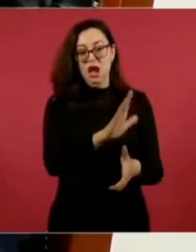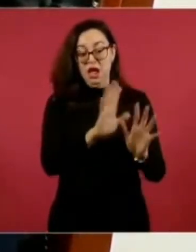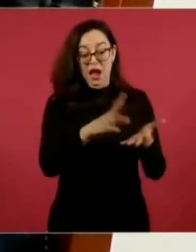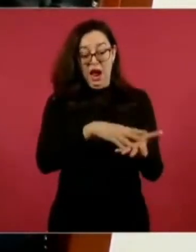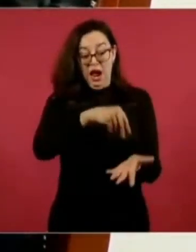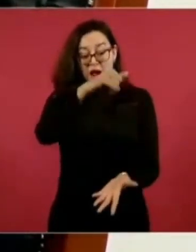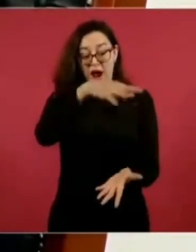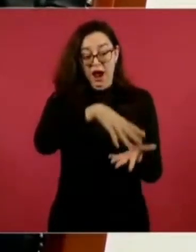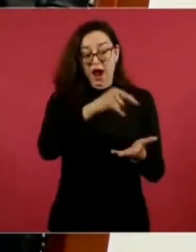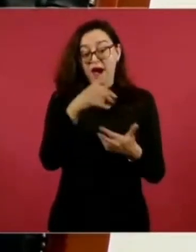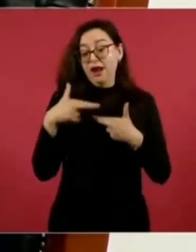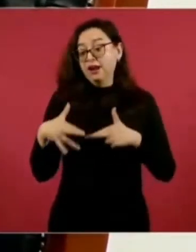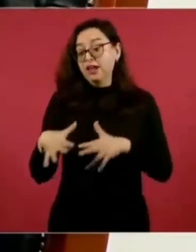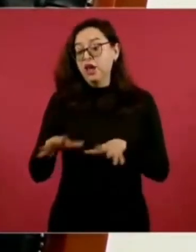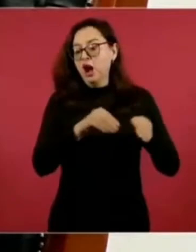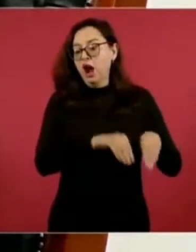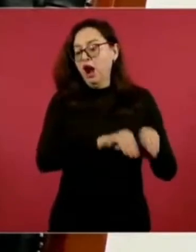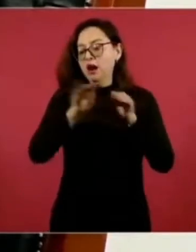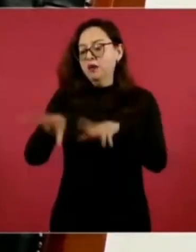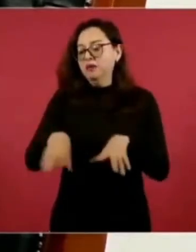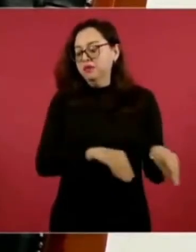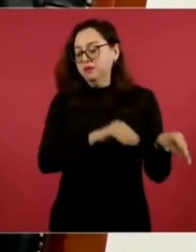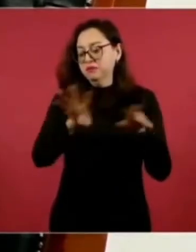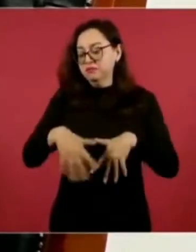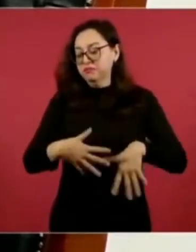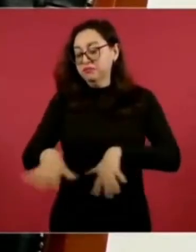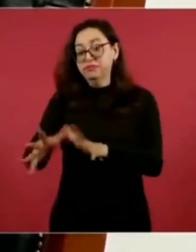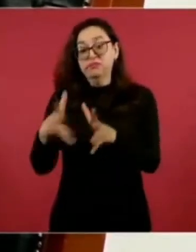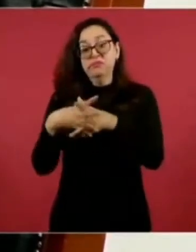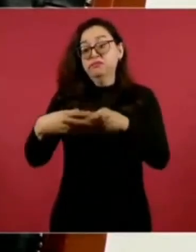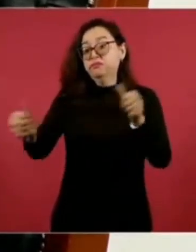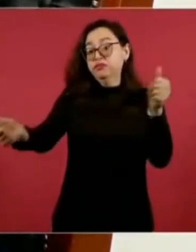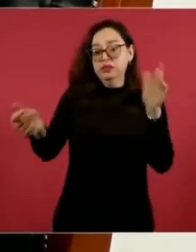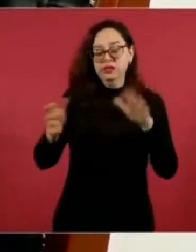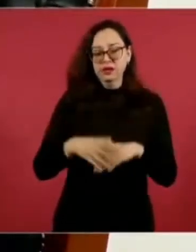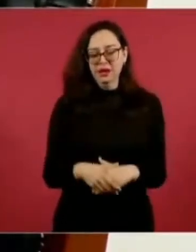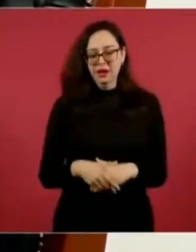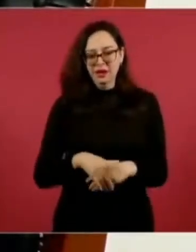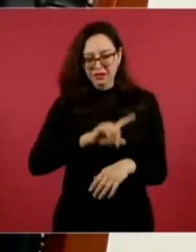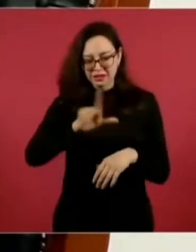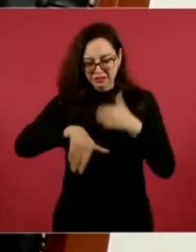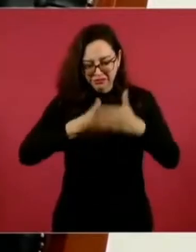un río. Todo lo que se demostró que era falso.